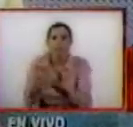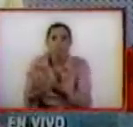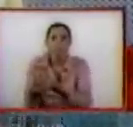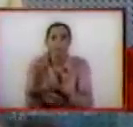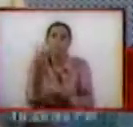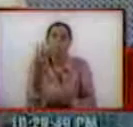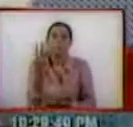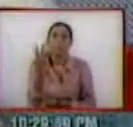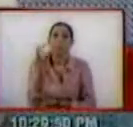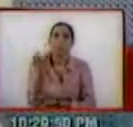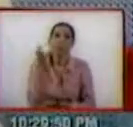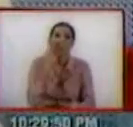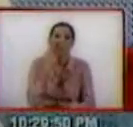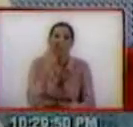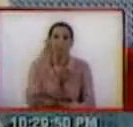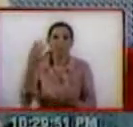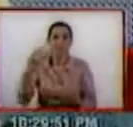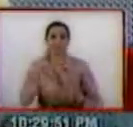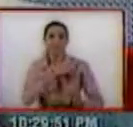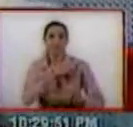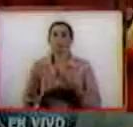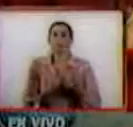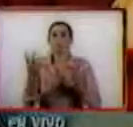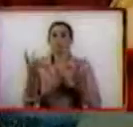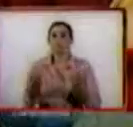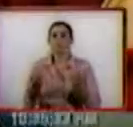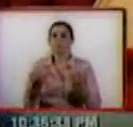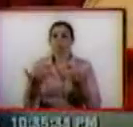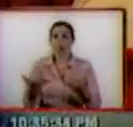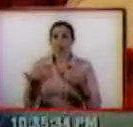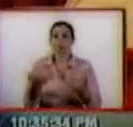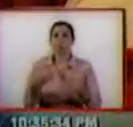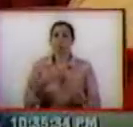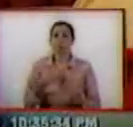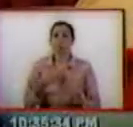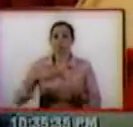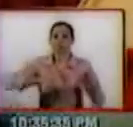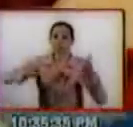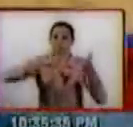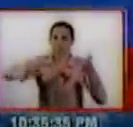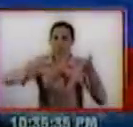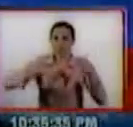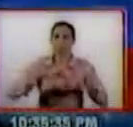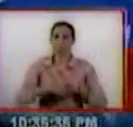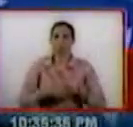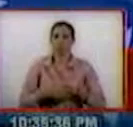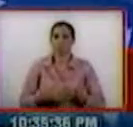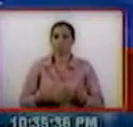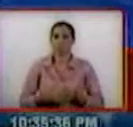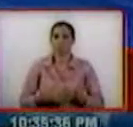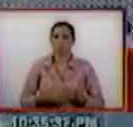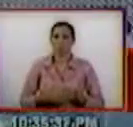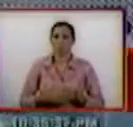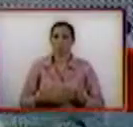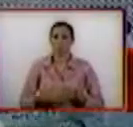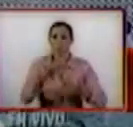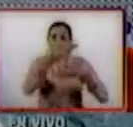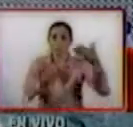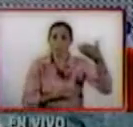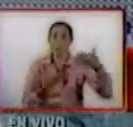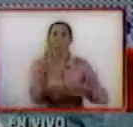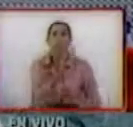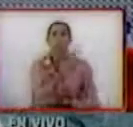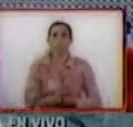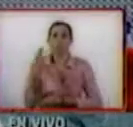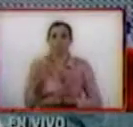jefas de familia en el municipio Simón Bolívar. Yo voy firmando el documento de compromiso,